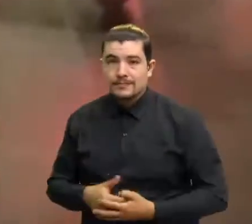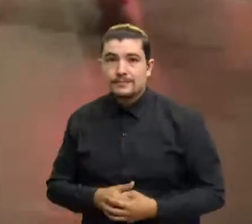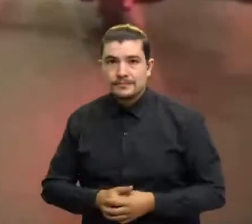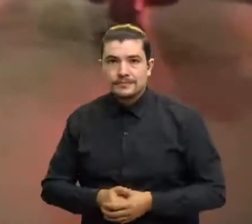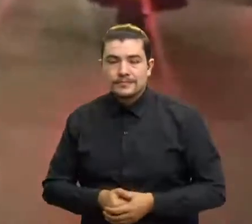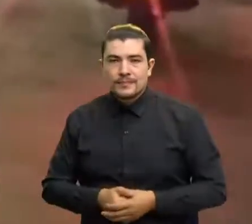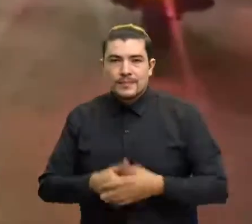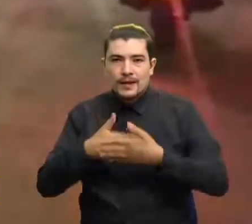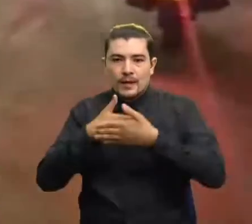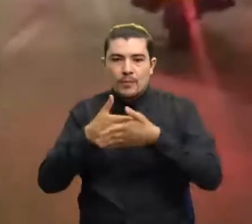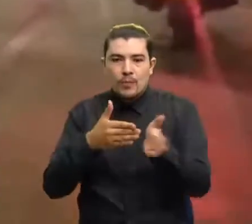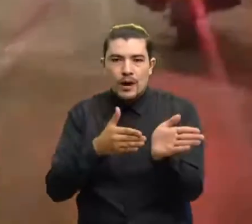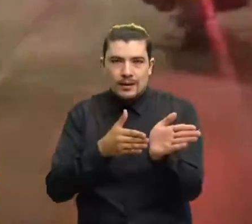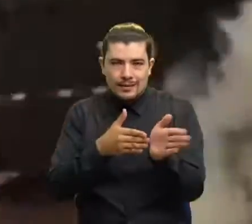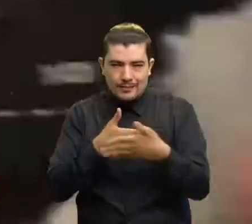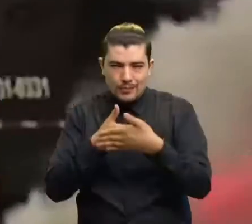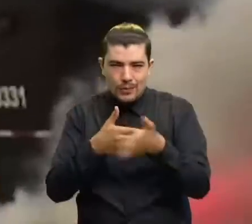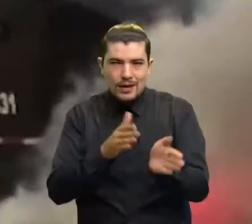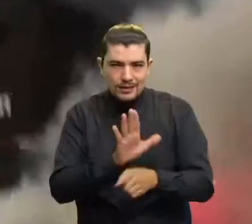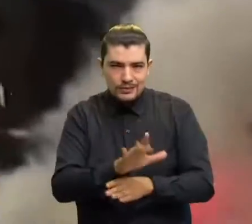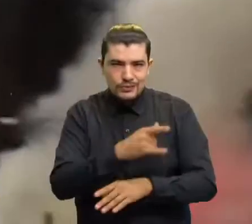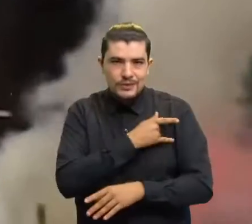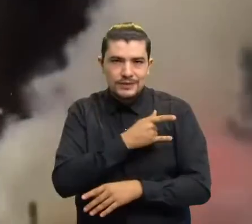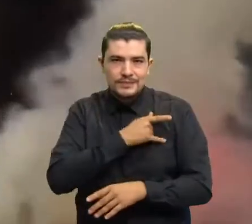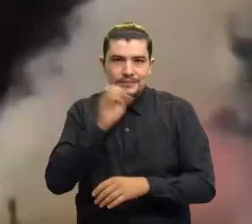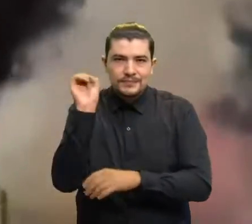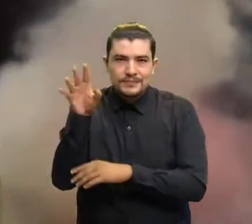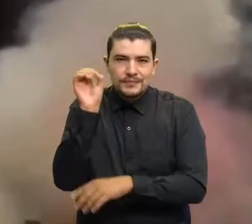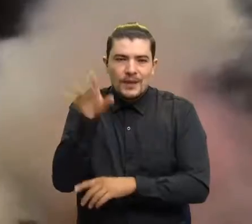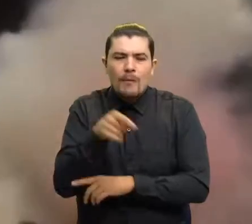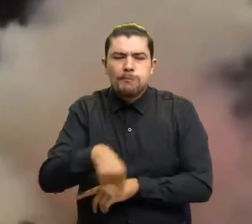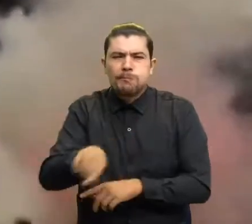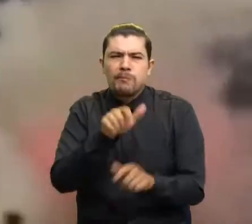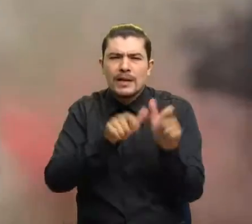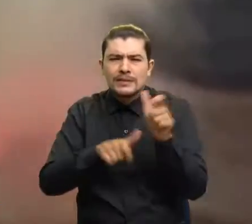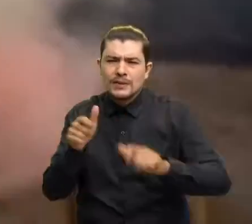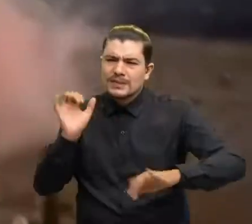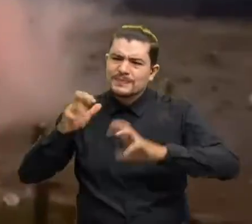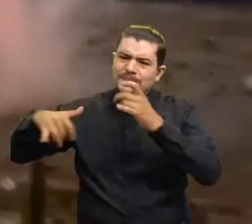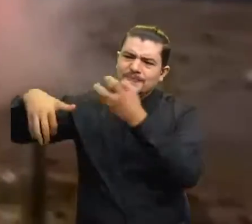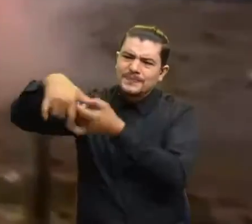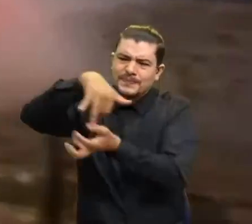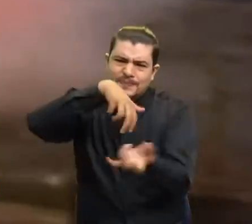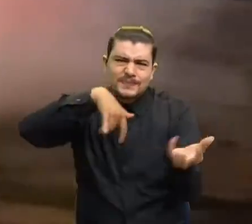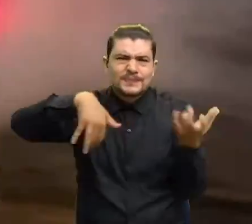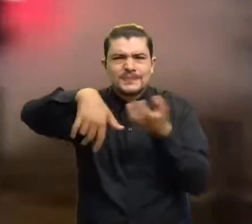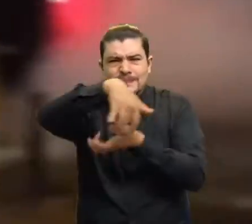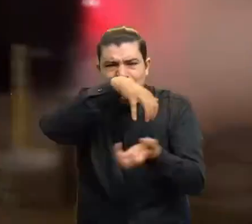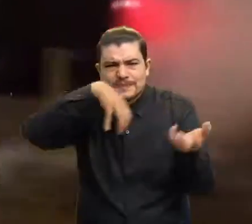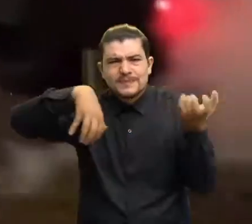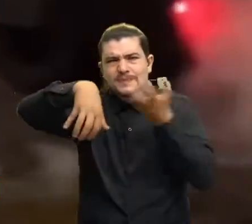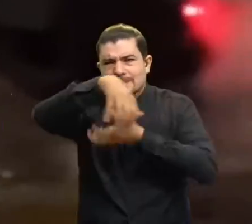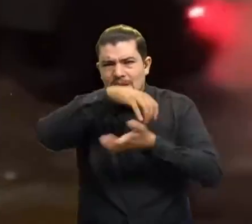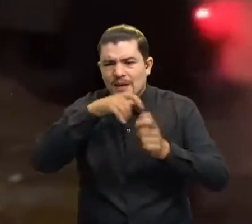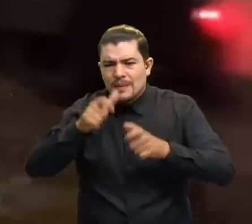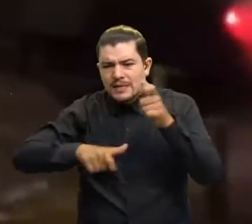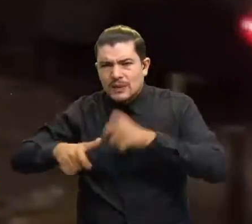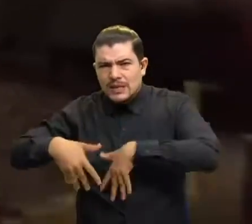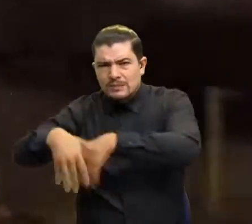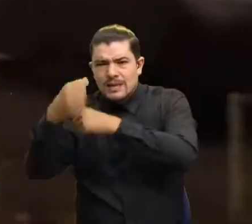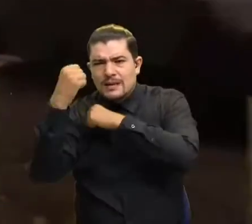puerta principal de la Universidad Industrial de Santander. Allí, activistas se enfrentaron a las autoridades y el SMAT.